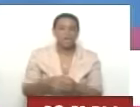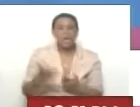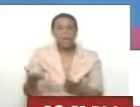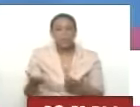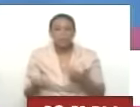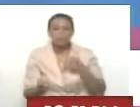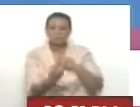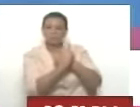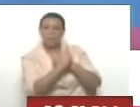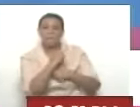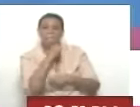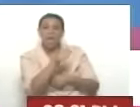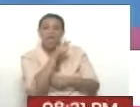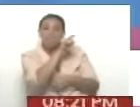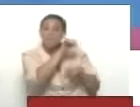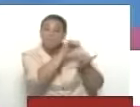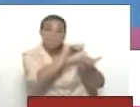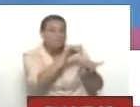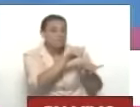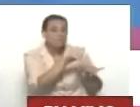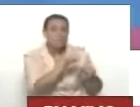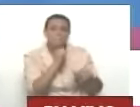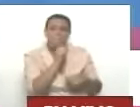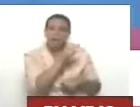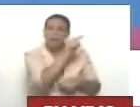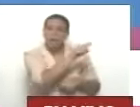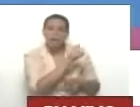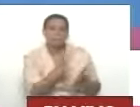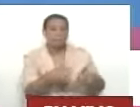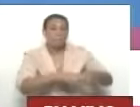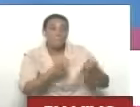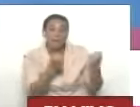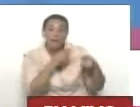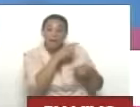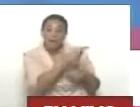Queriéndonos hacer un daño, se van a hacer un daño ustedes. Un daño grave.